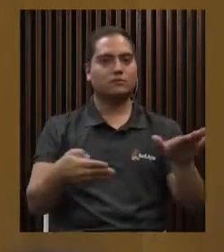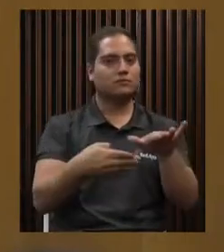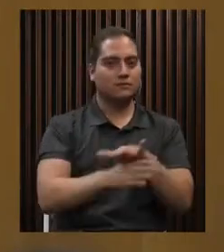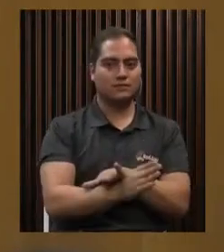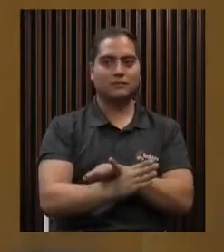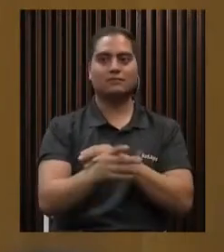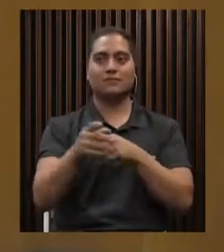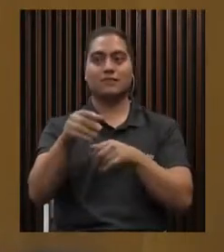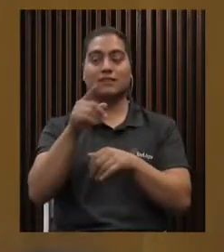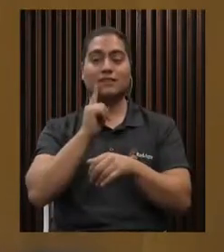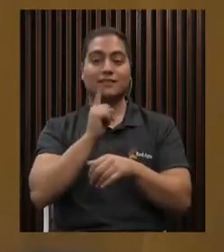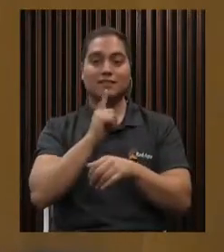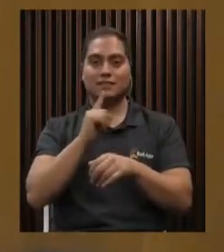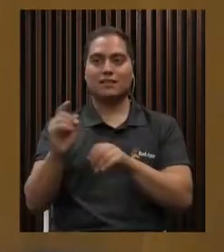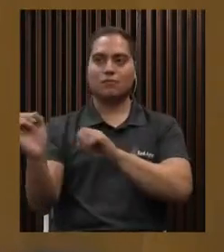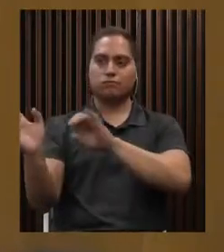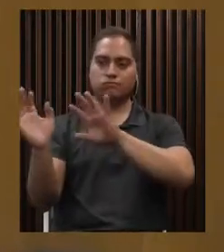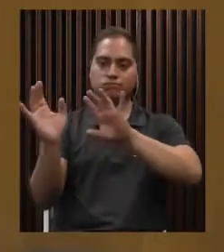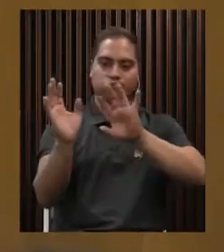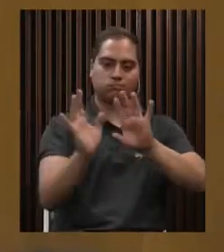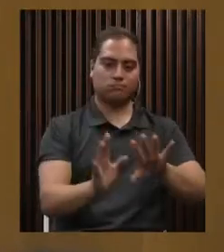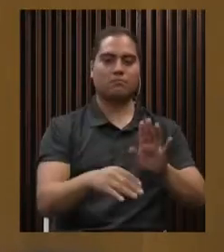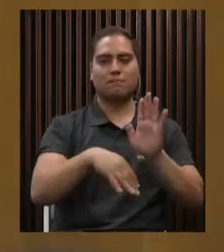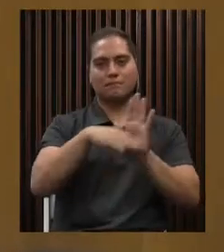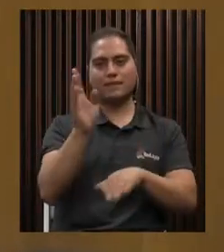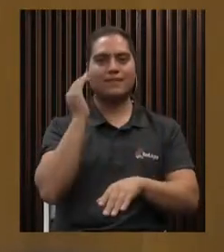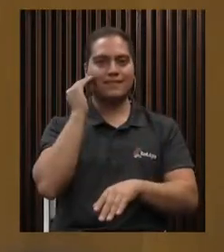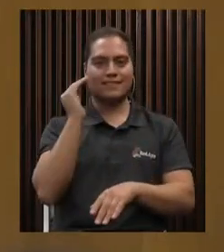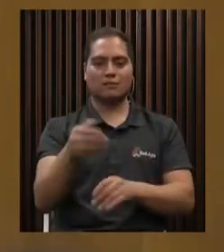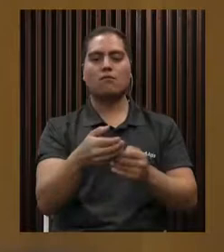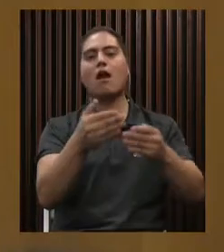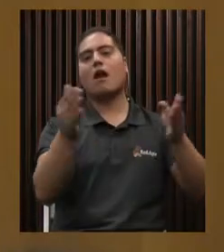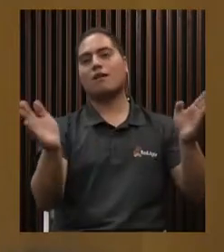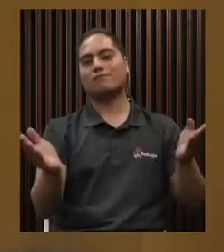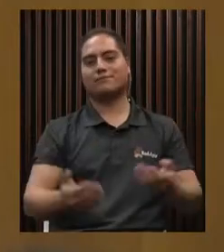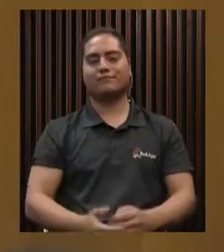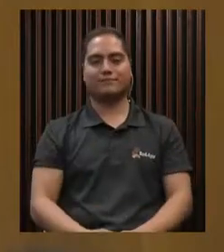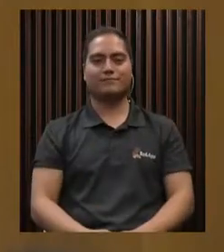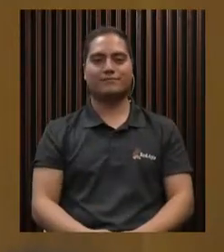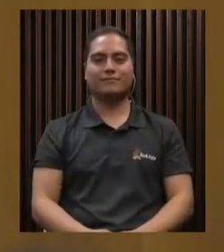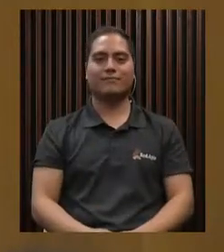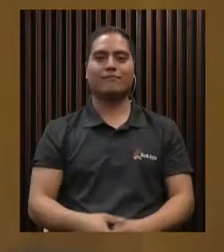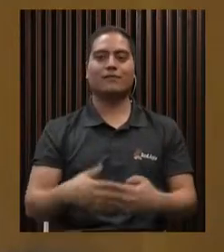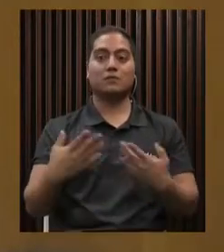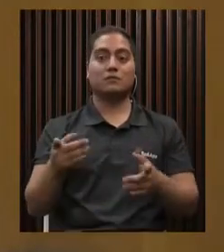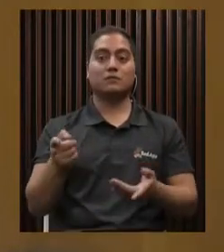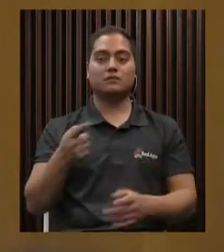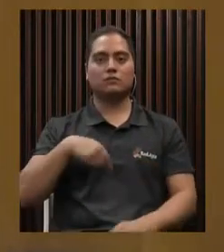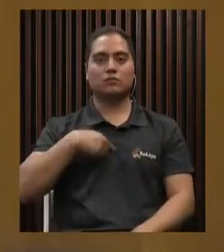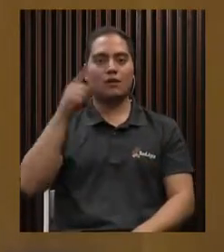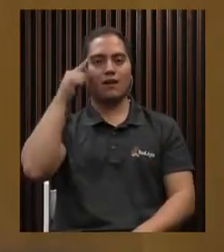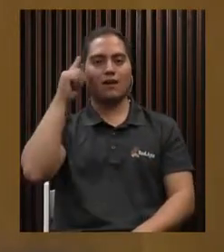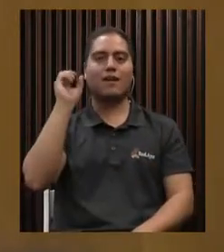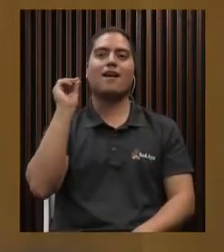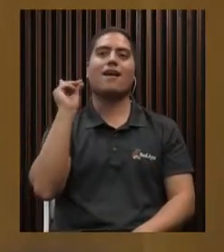audiencia más amplia de niños. Y de esa manera, cierto, pudimos darnos cuenta